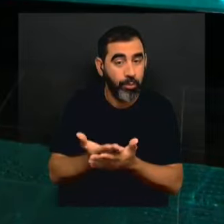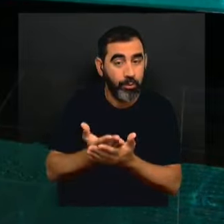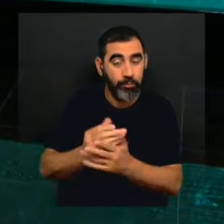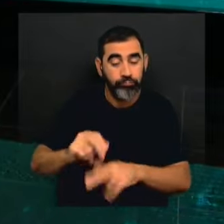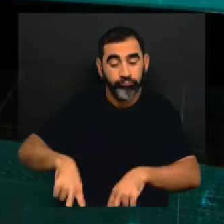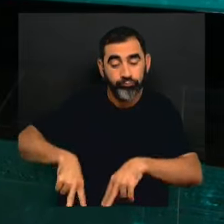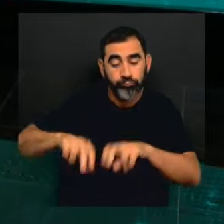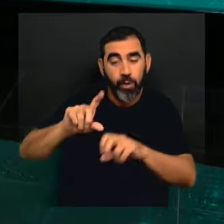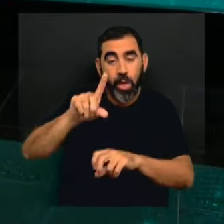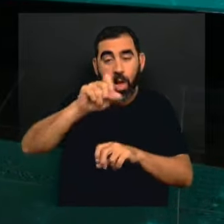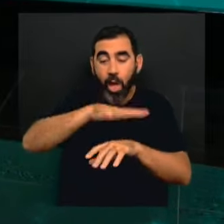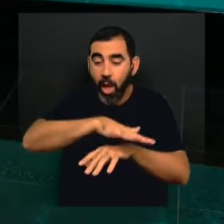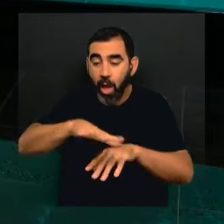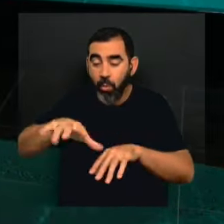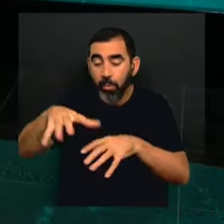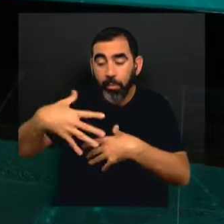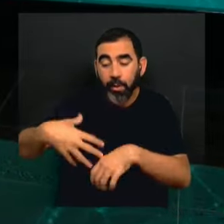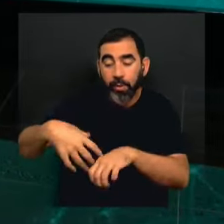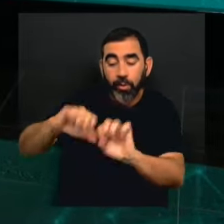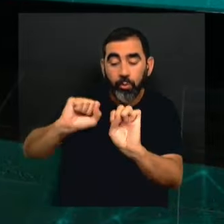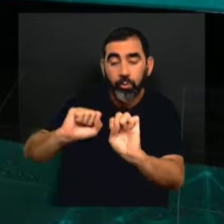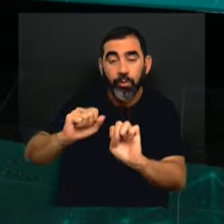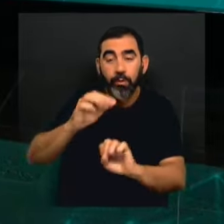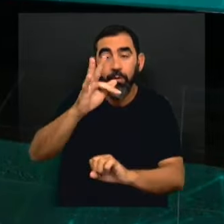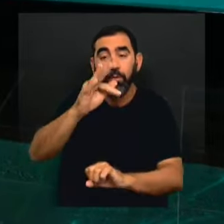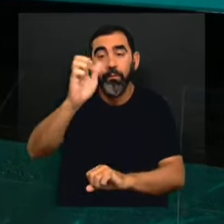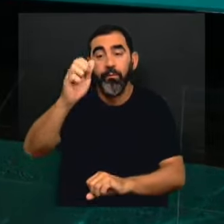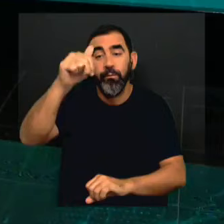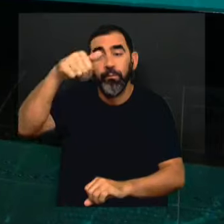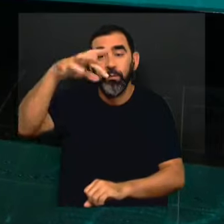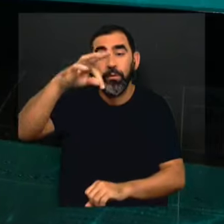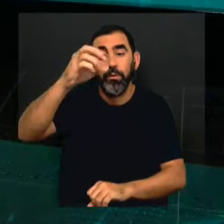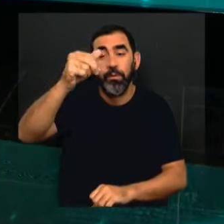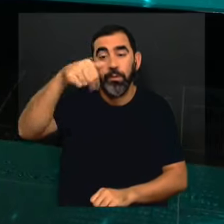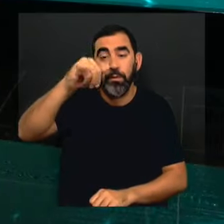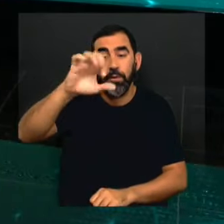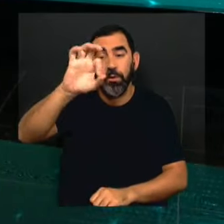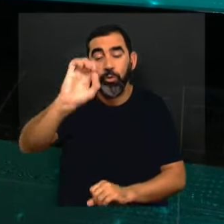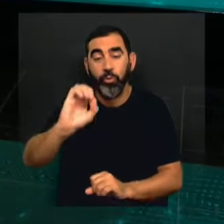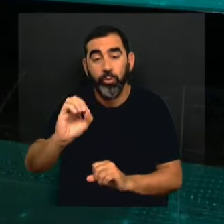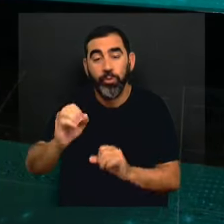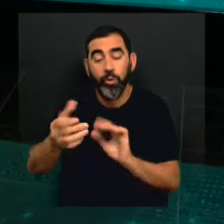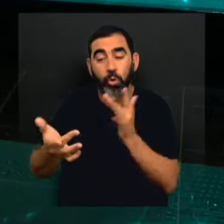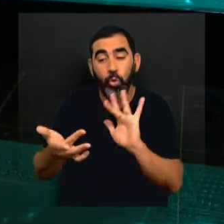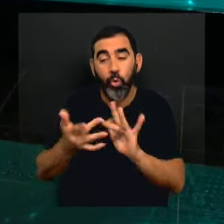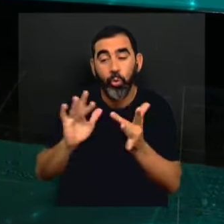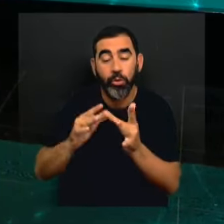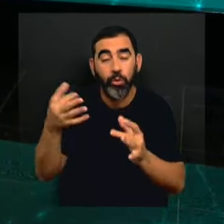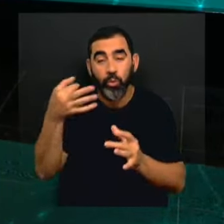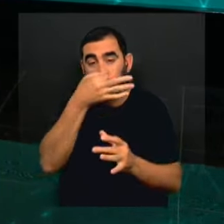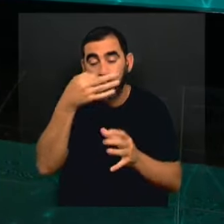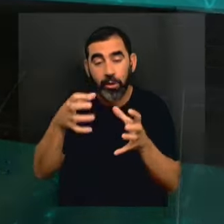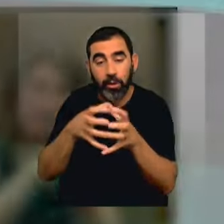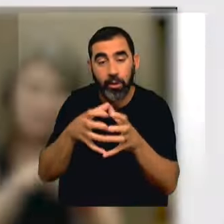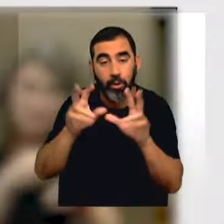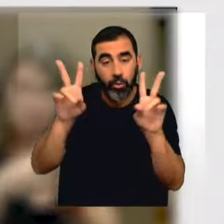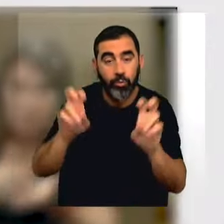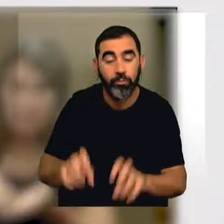residuales para detectar de forma temprana el fentanilo y Establecer un diálogo directo con los grupos narco sobre este